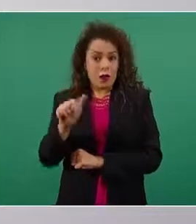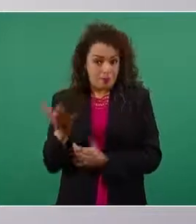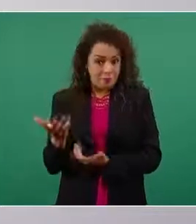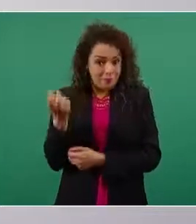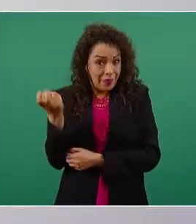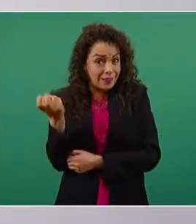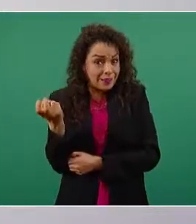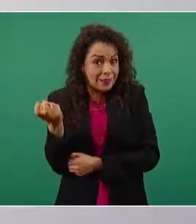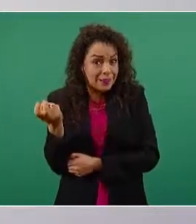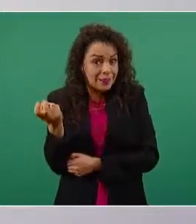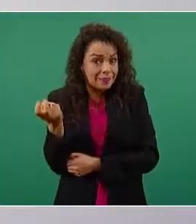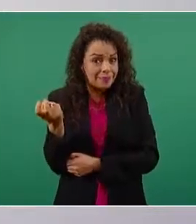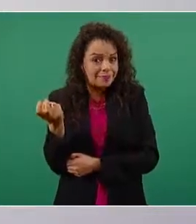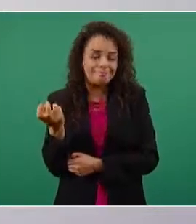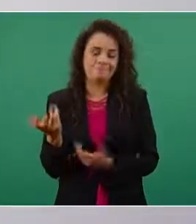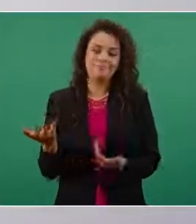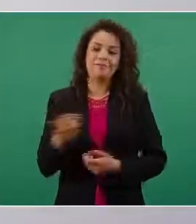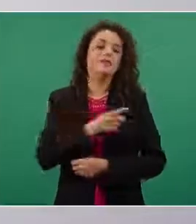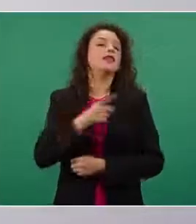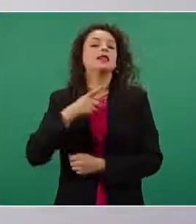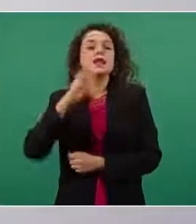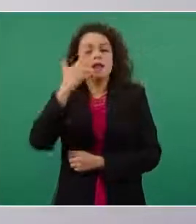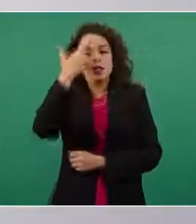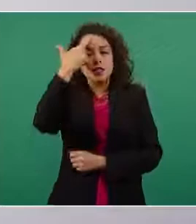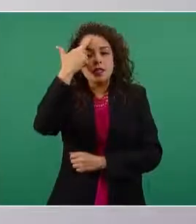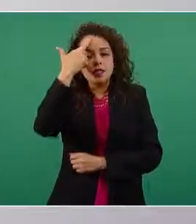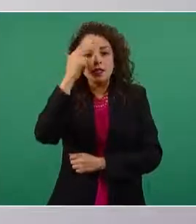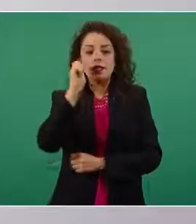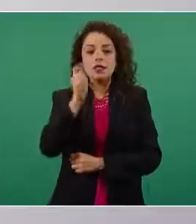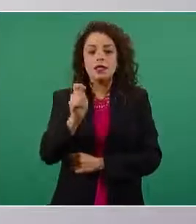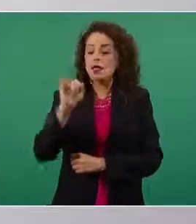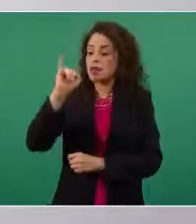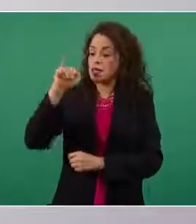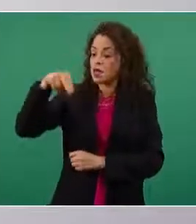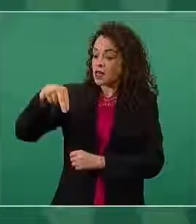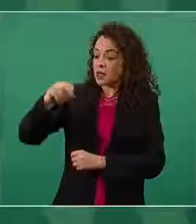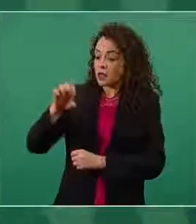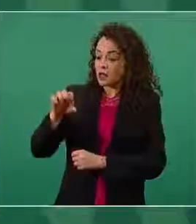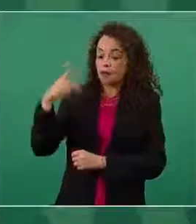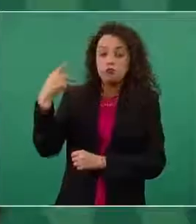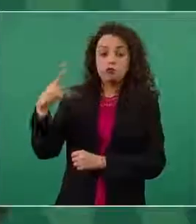Recordemos que el INE decide